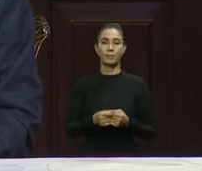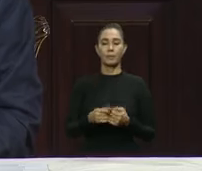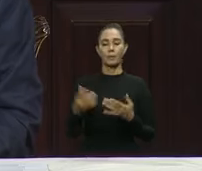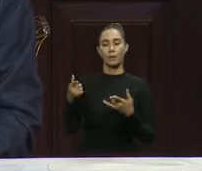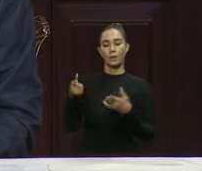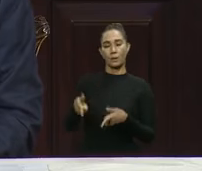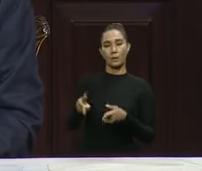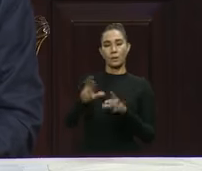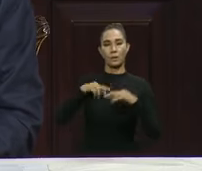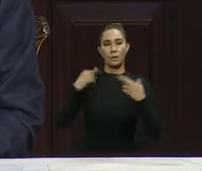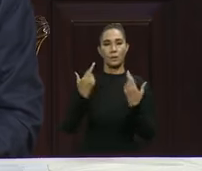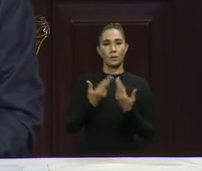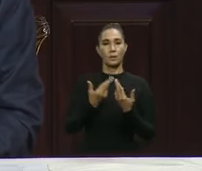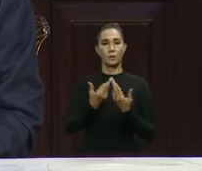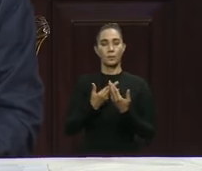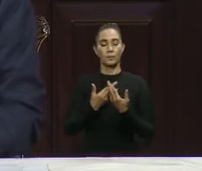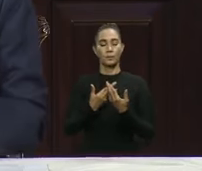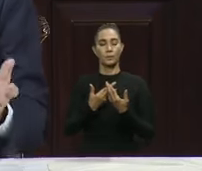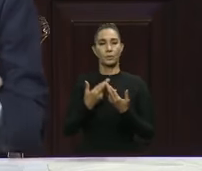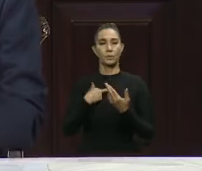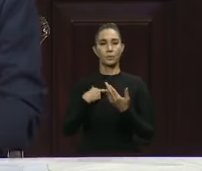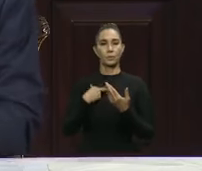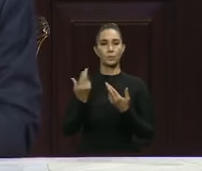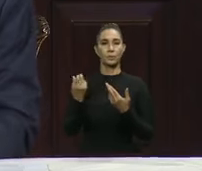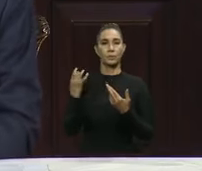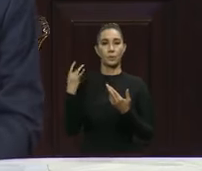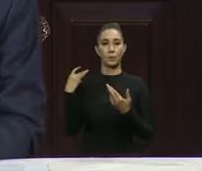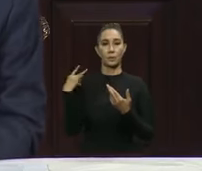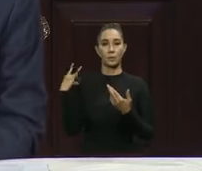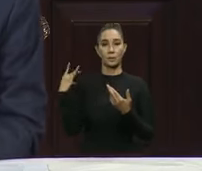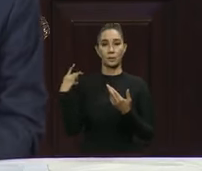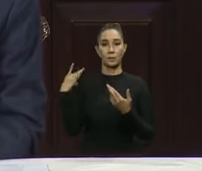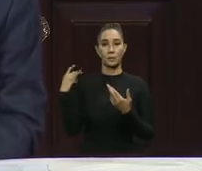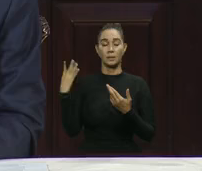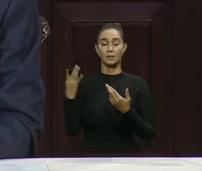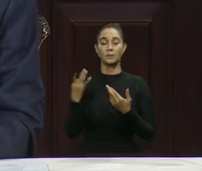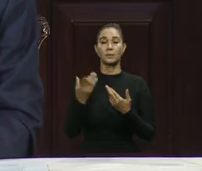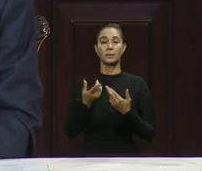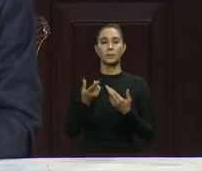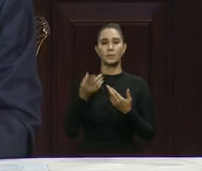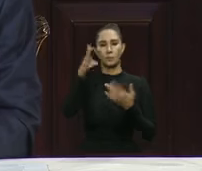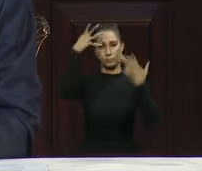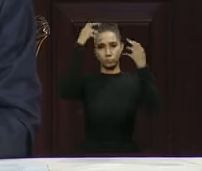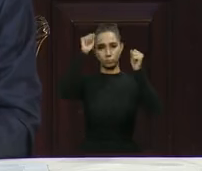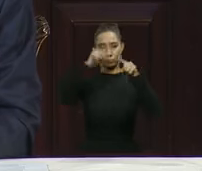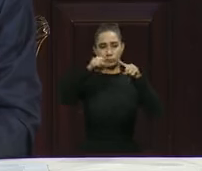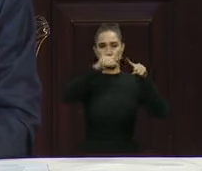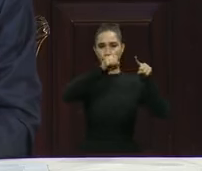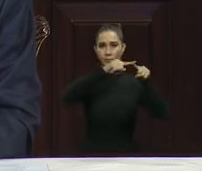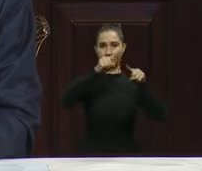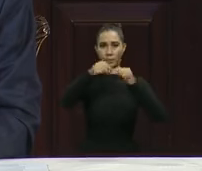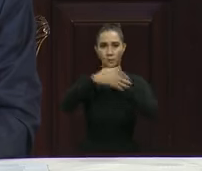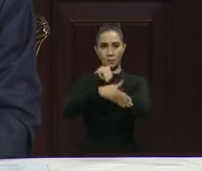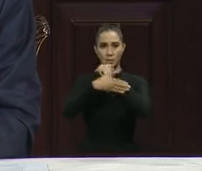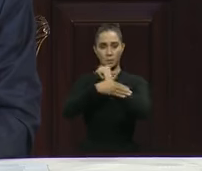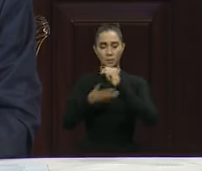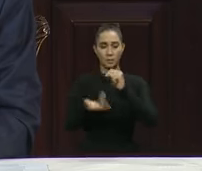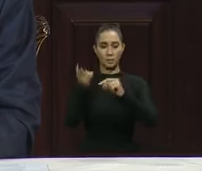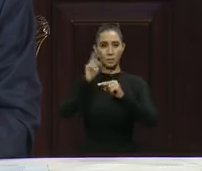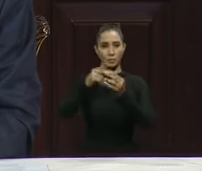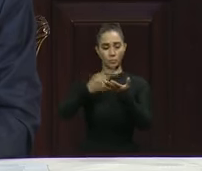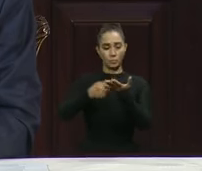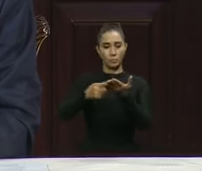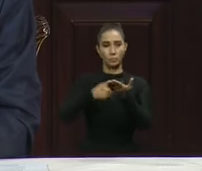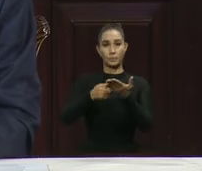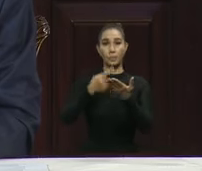tuvimos en Chile, donde coincidimos muchos presidentes, decían